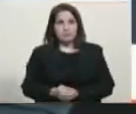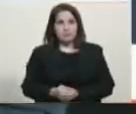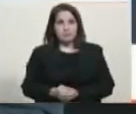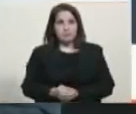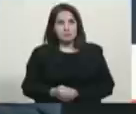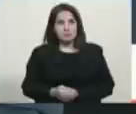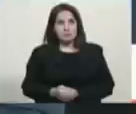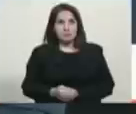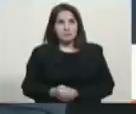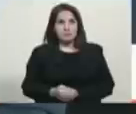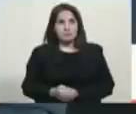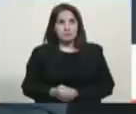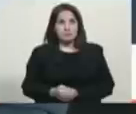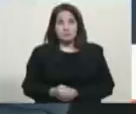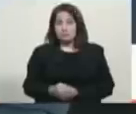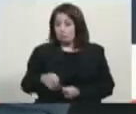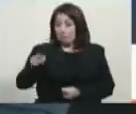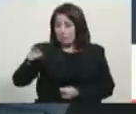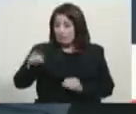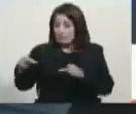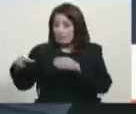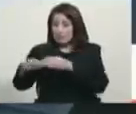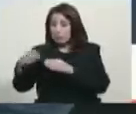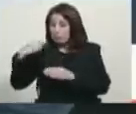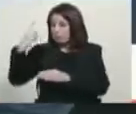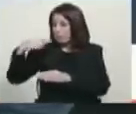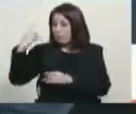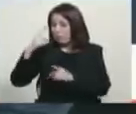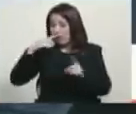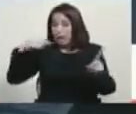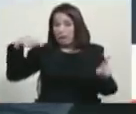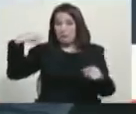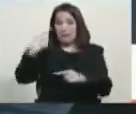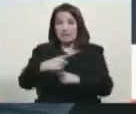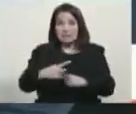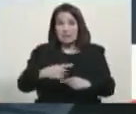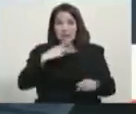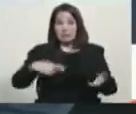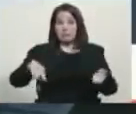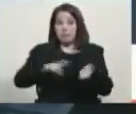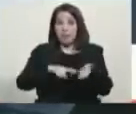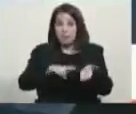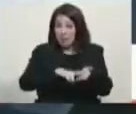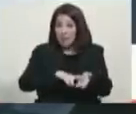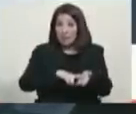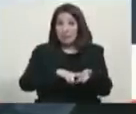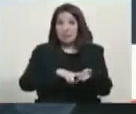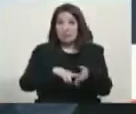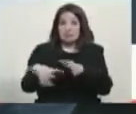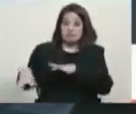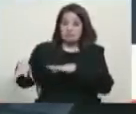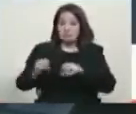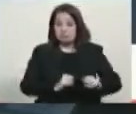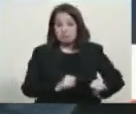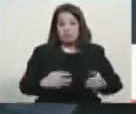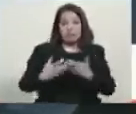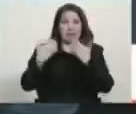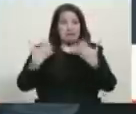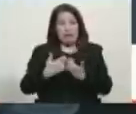La locura ha llegado hasta la amenaza reiterada de una invasión militar.